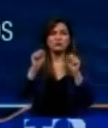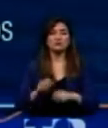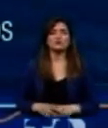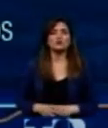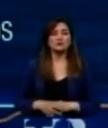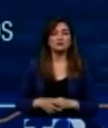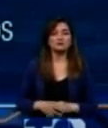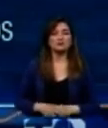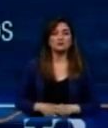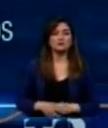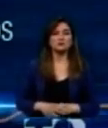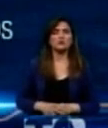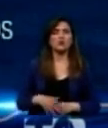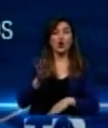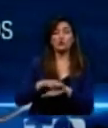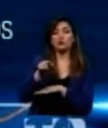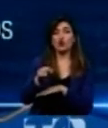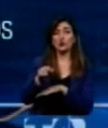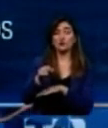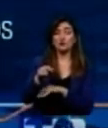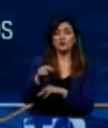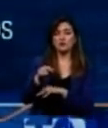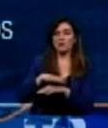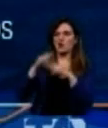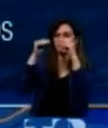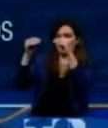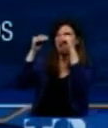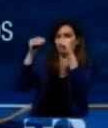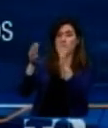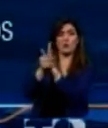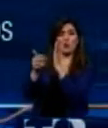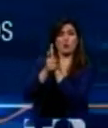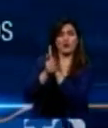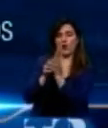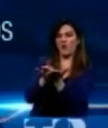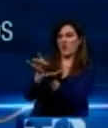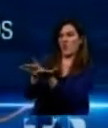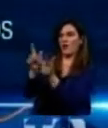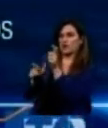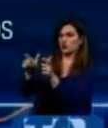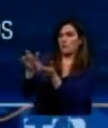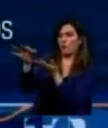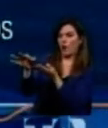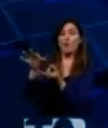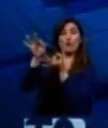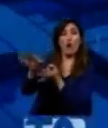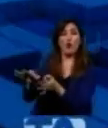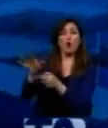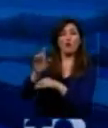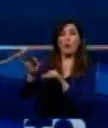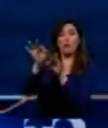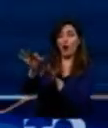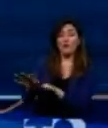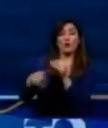explosivos. También son responsables de reclutamiento y desplazamientos forzados. Y la tendencia va en aumento. En lo